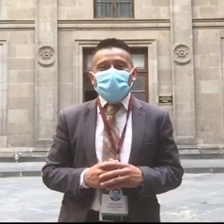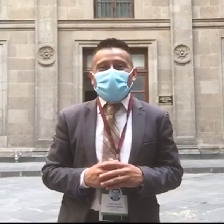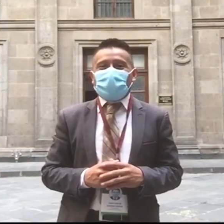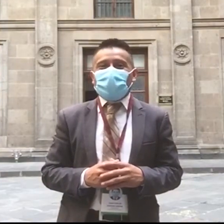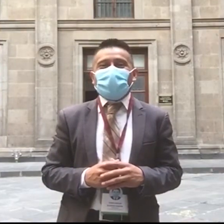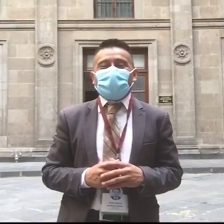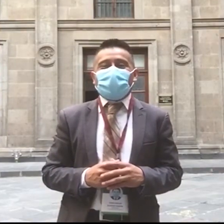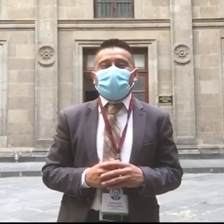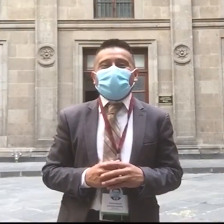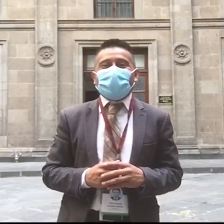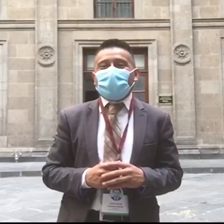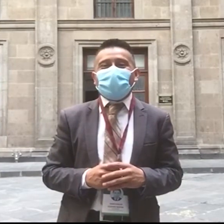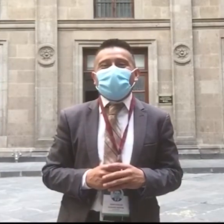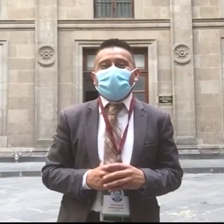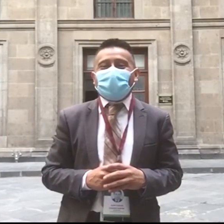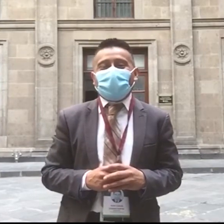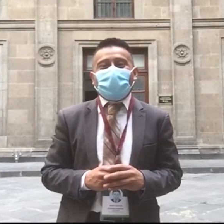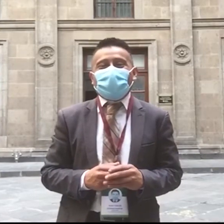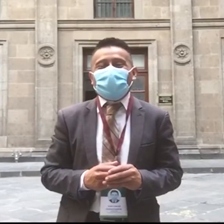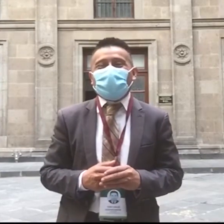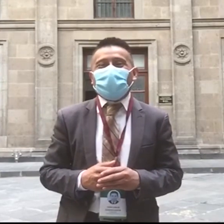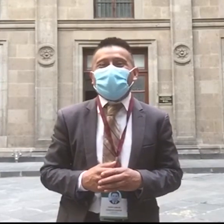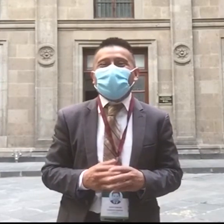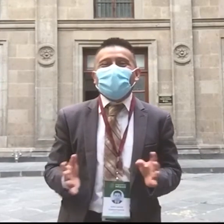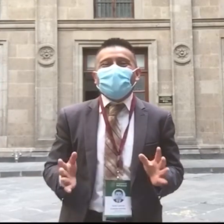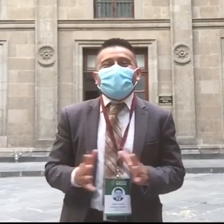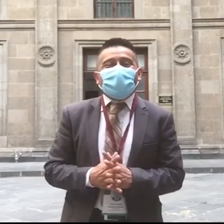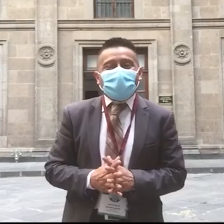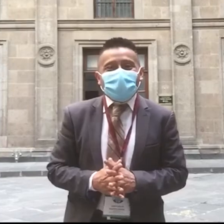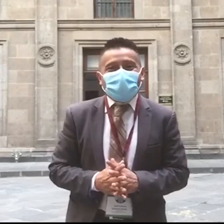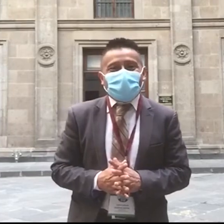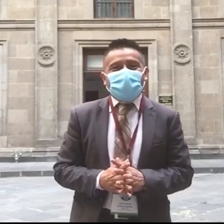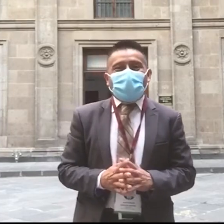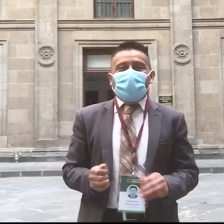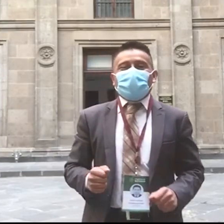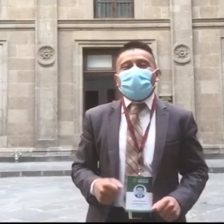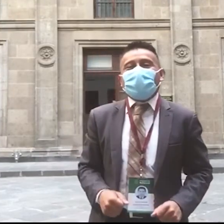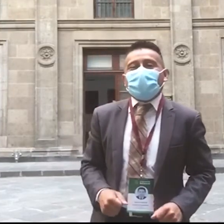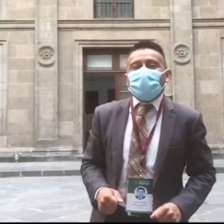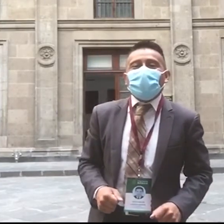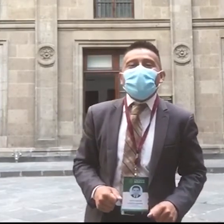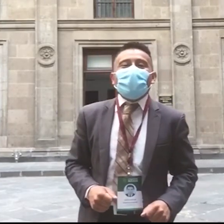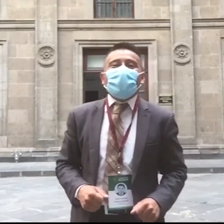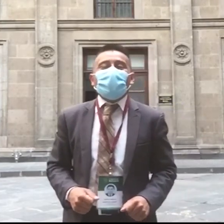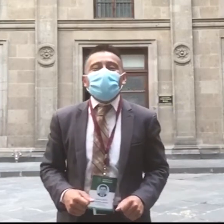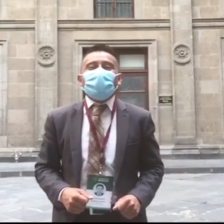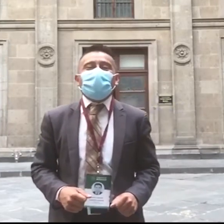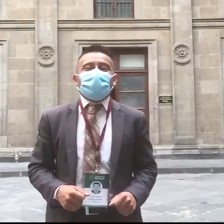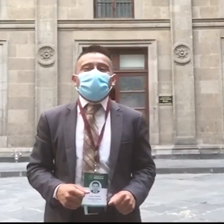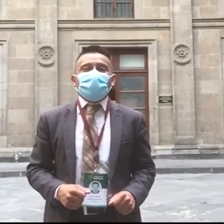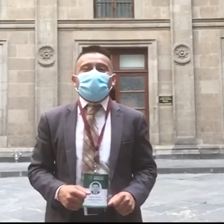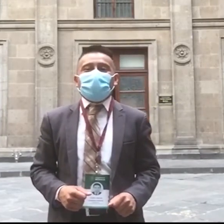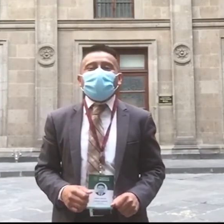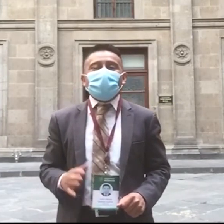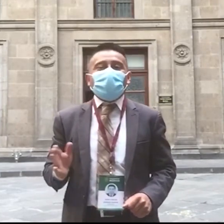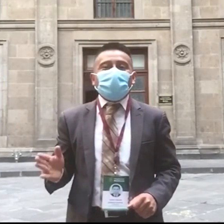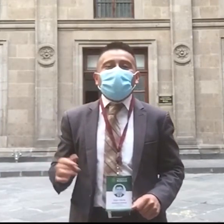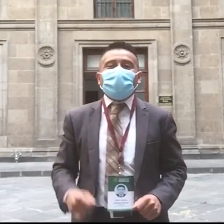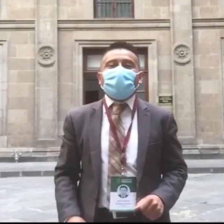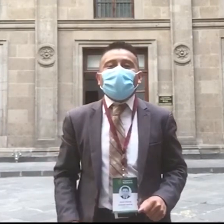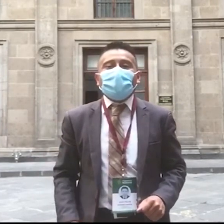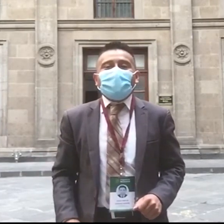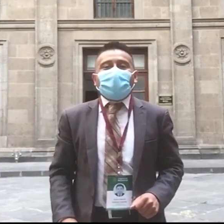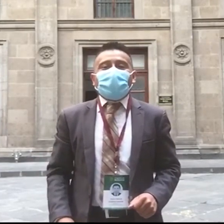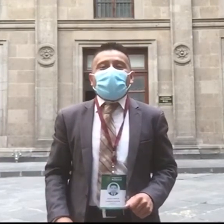pregunta de su servidor, prácticamente gritando un poquito en este tema al presidente de la República, confirmó que el próximo martes, todo